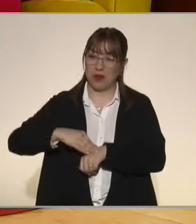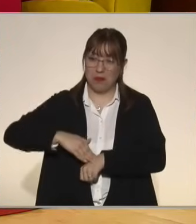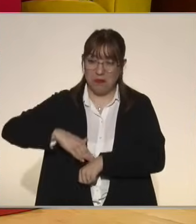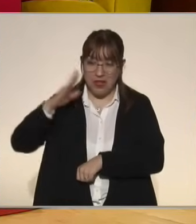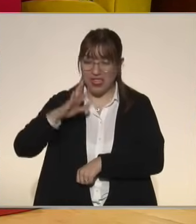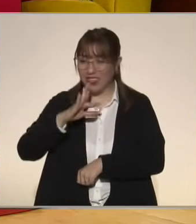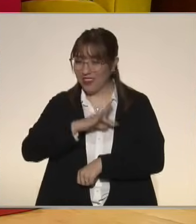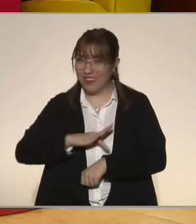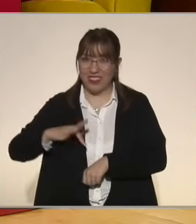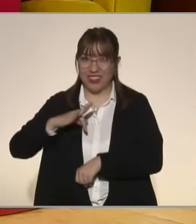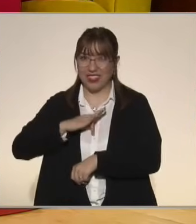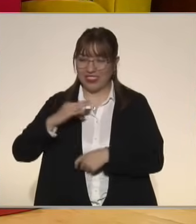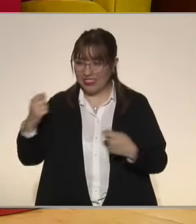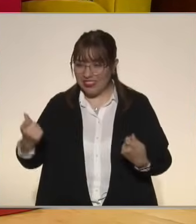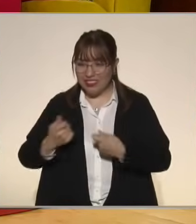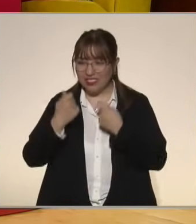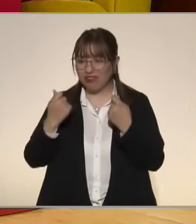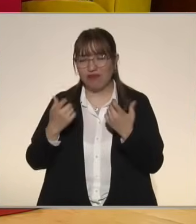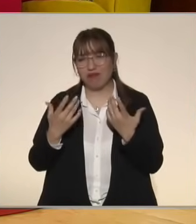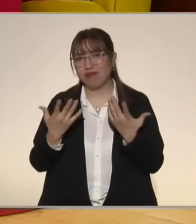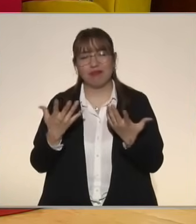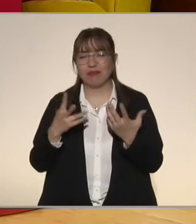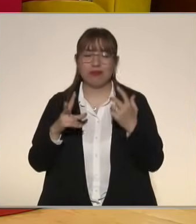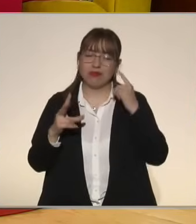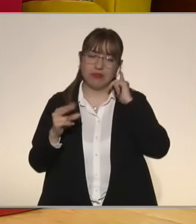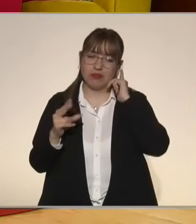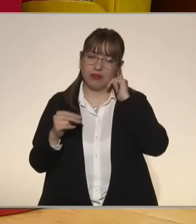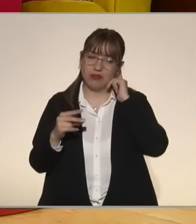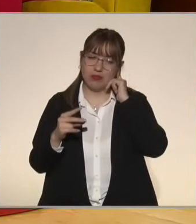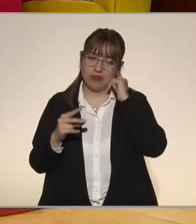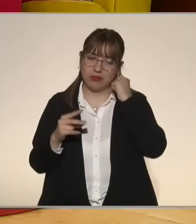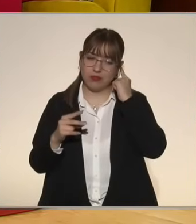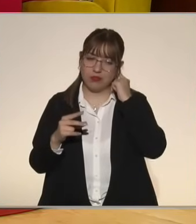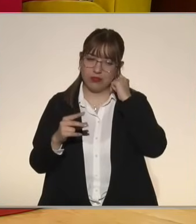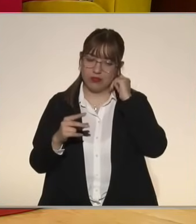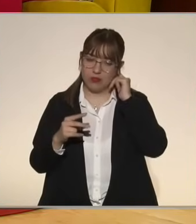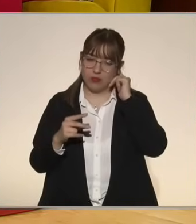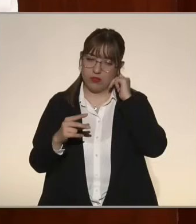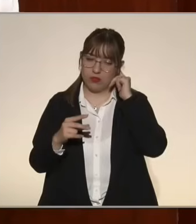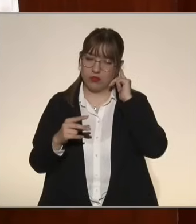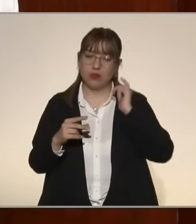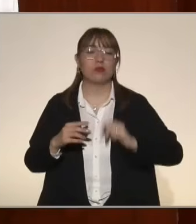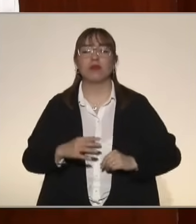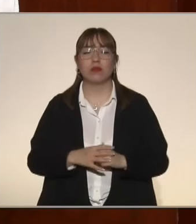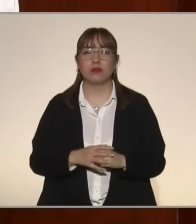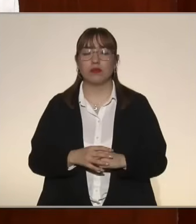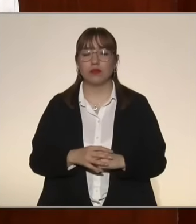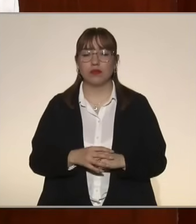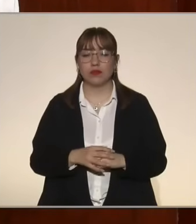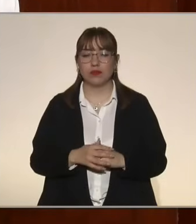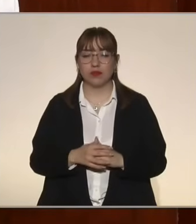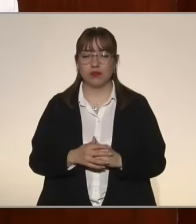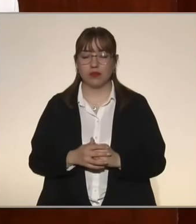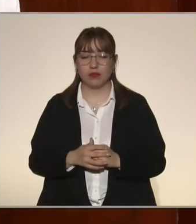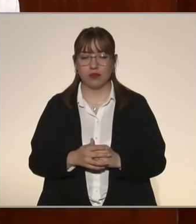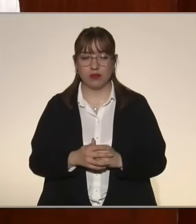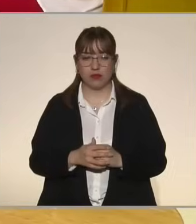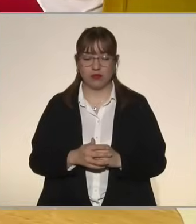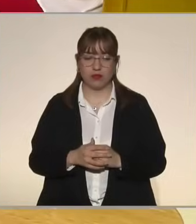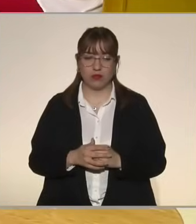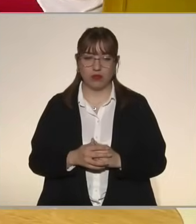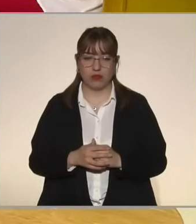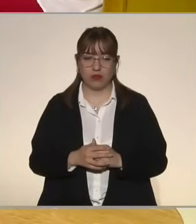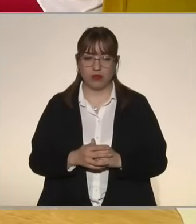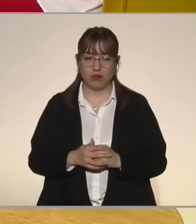porque pues no tiene más carga de beneficio. Por supuesto. Y saber